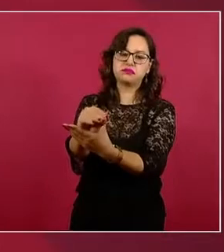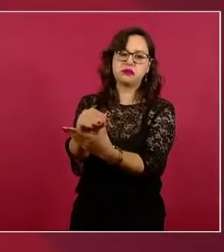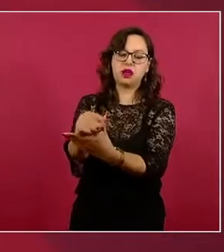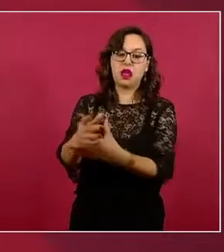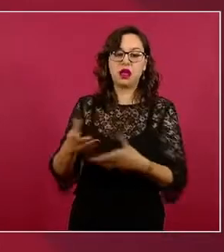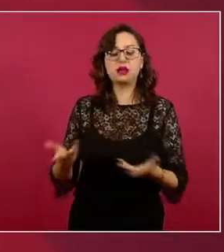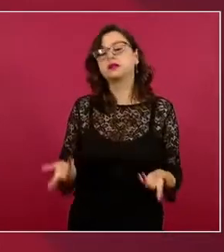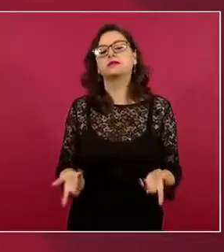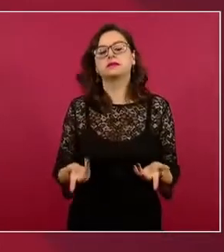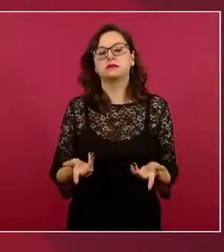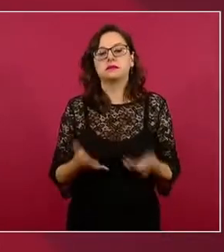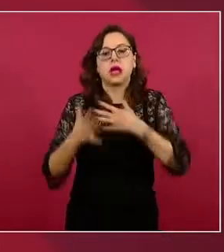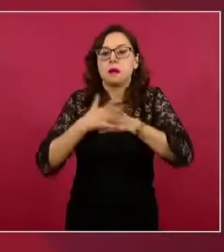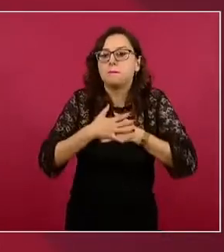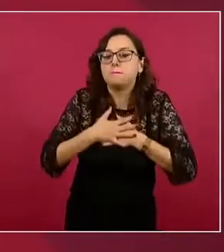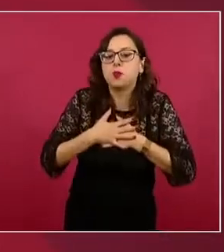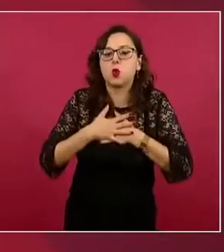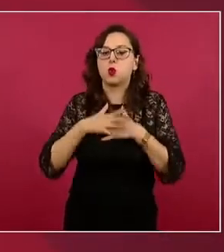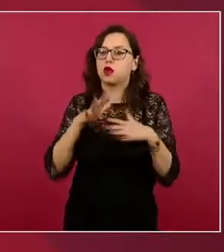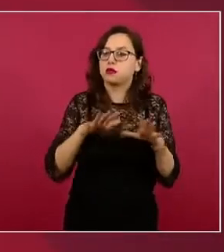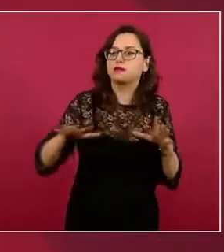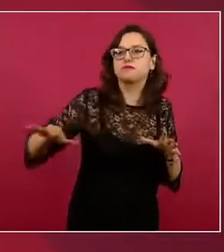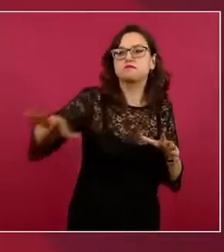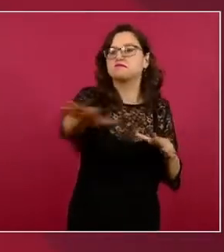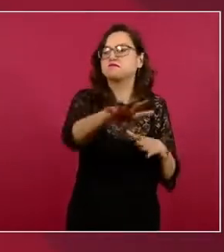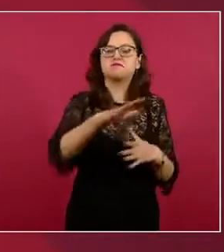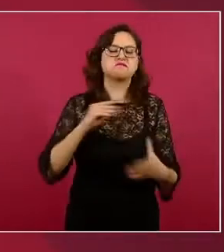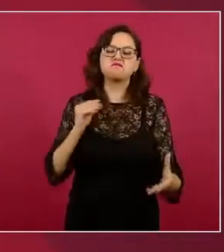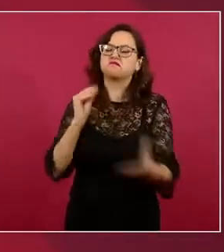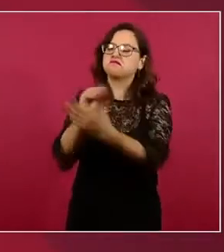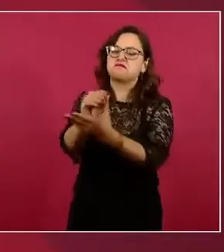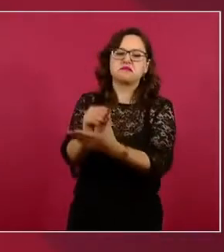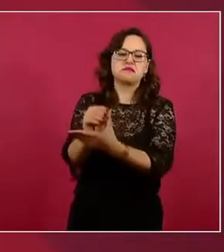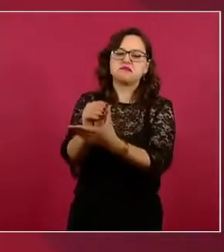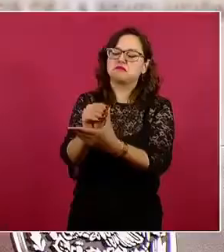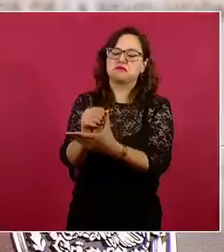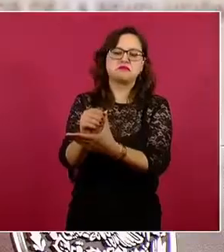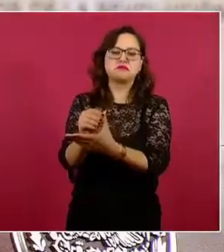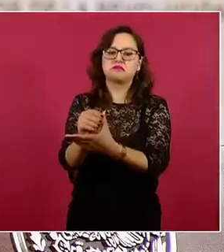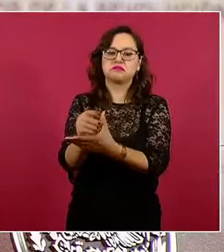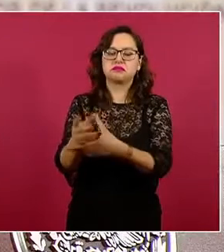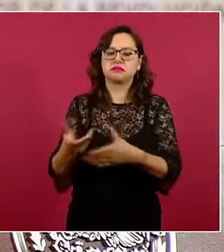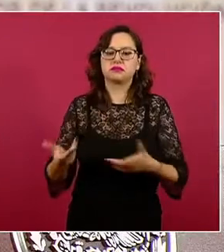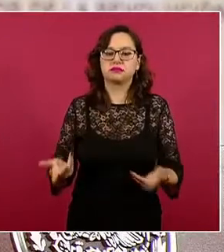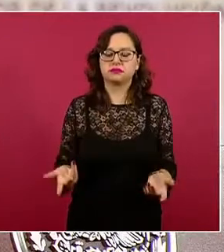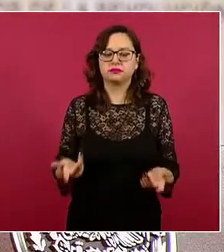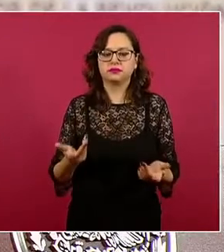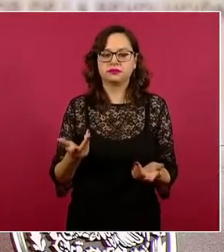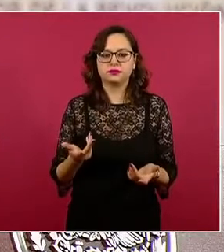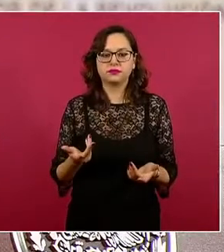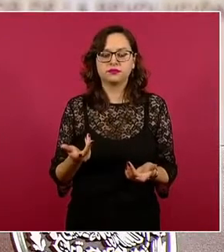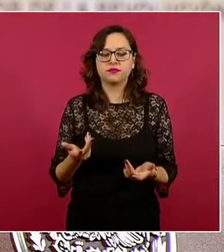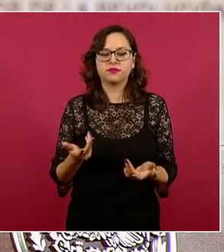al pueblo, no le tiene amor a la mayoría de los mexicanos.